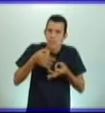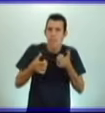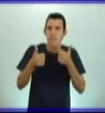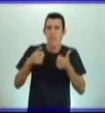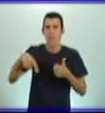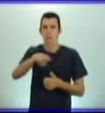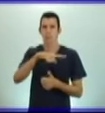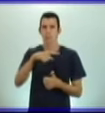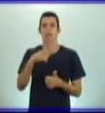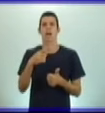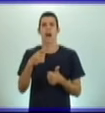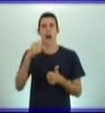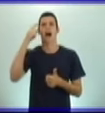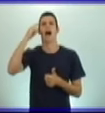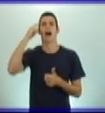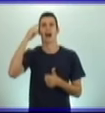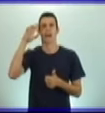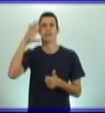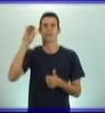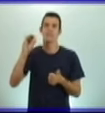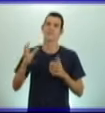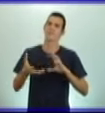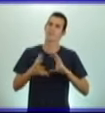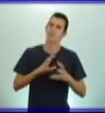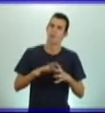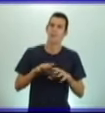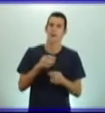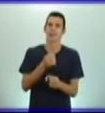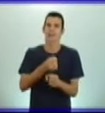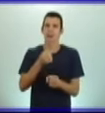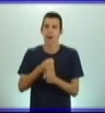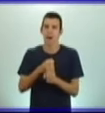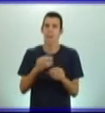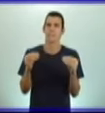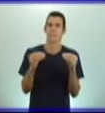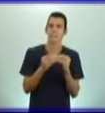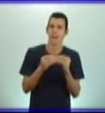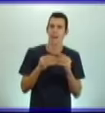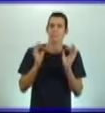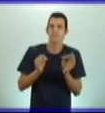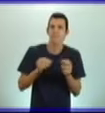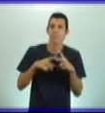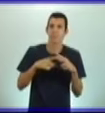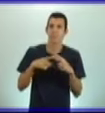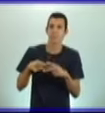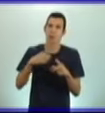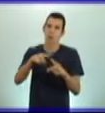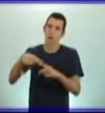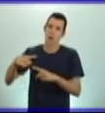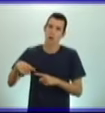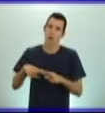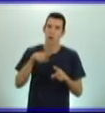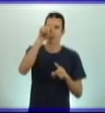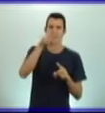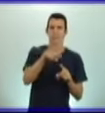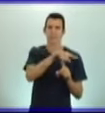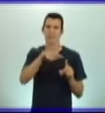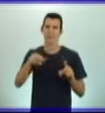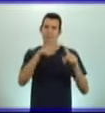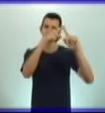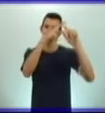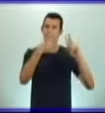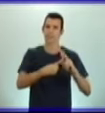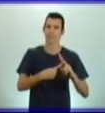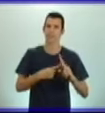sirvan para todas las funciones que ustedes van a estudiar posteriormente. Dentro del objetivo de